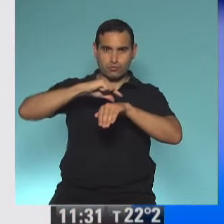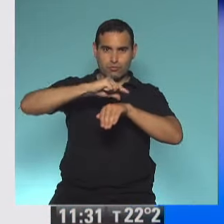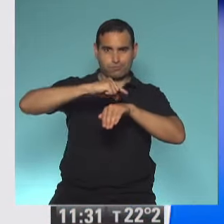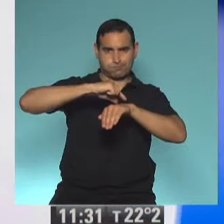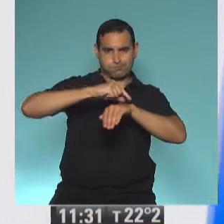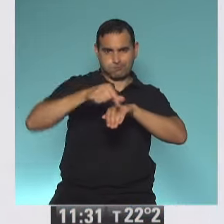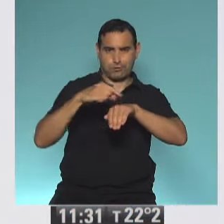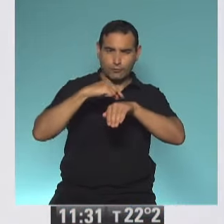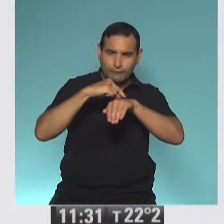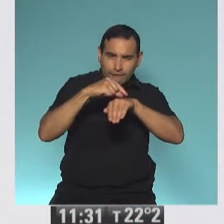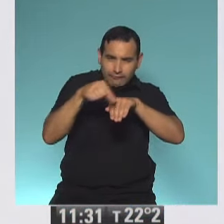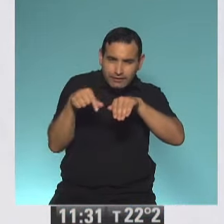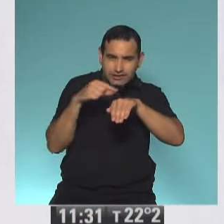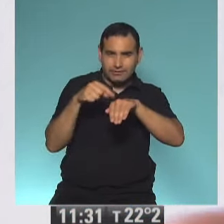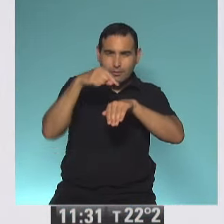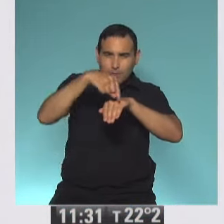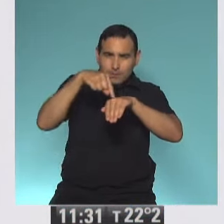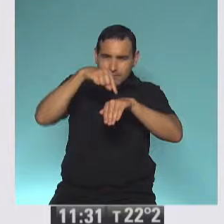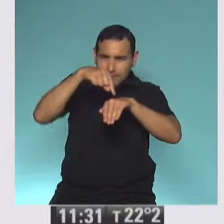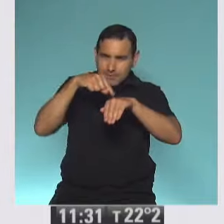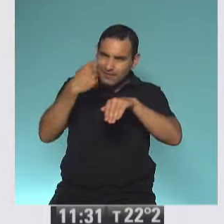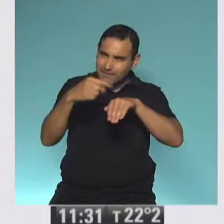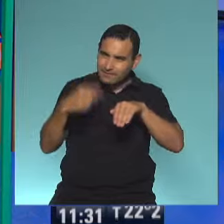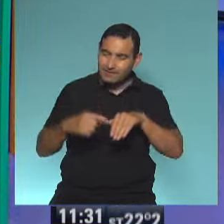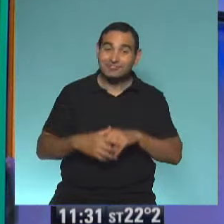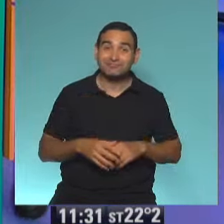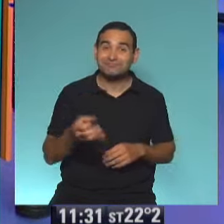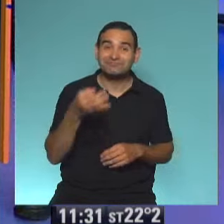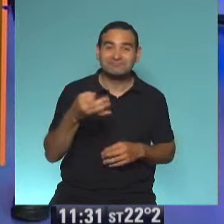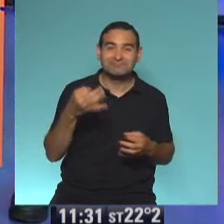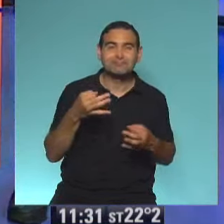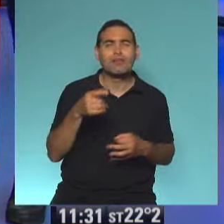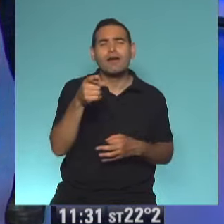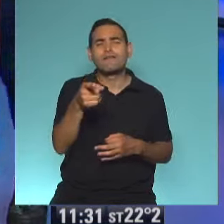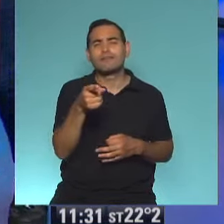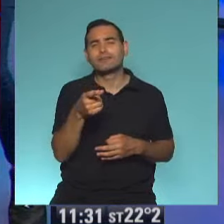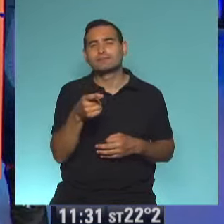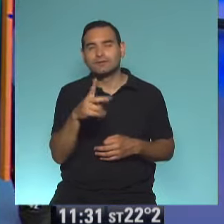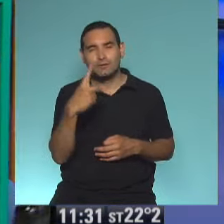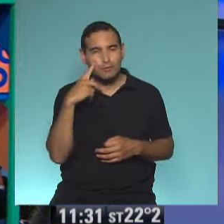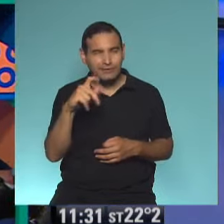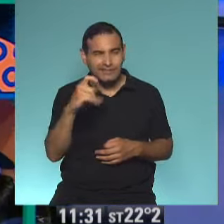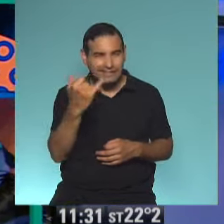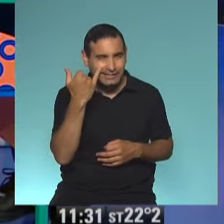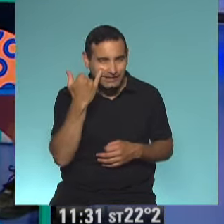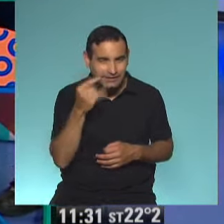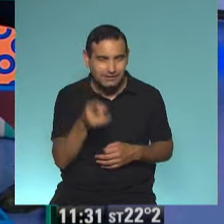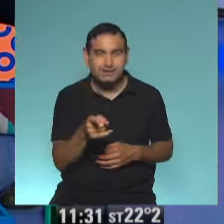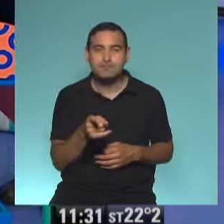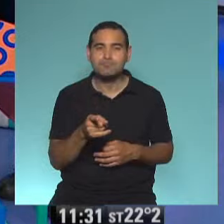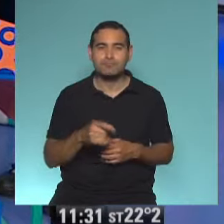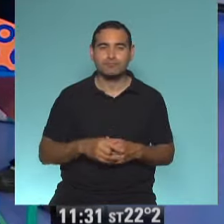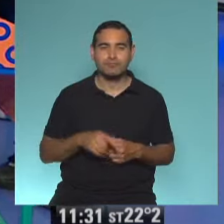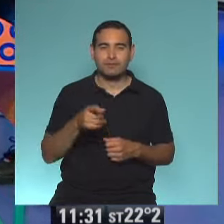finas, puntitos, rayitas, hay de todo un poco. Qué bueno. Y a ver ustedes, ahí Vicky ya está mostrando lo que vio